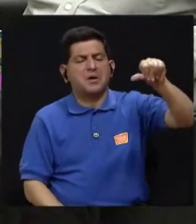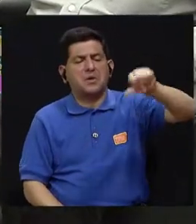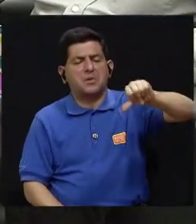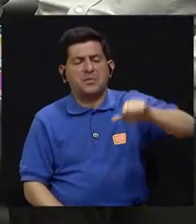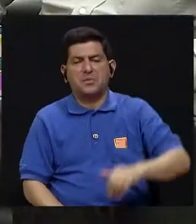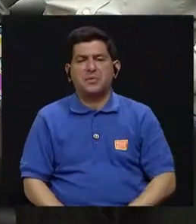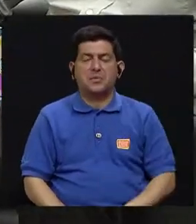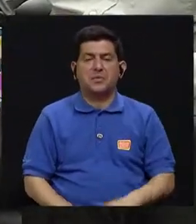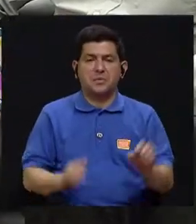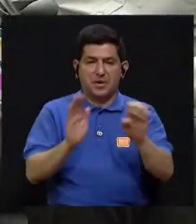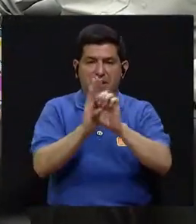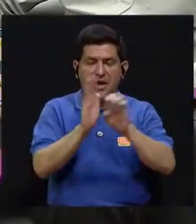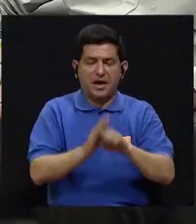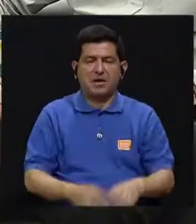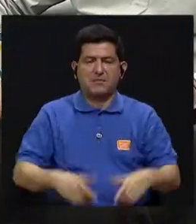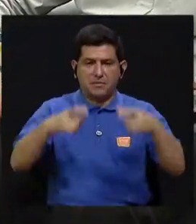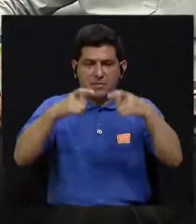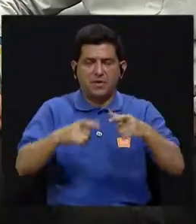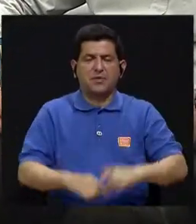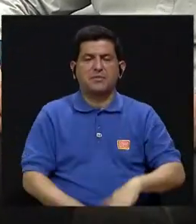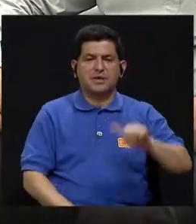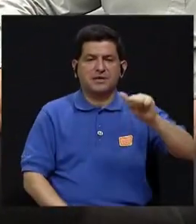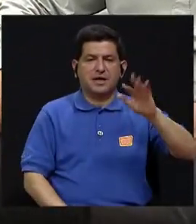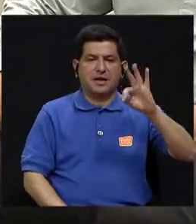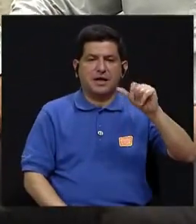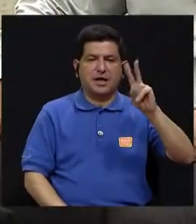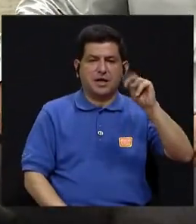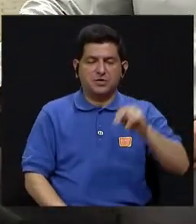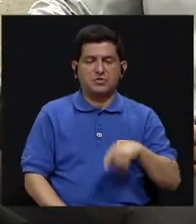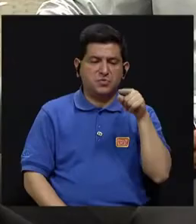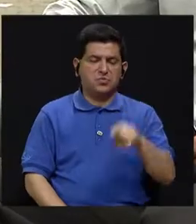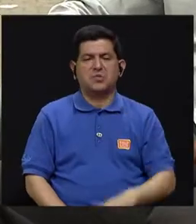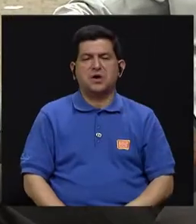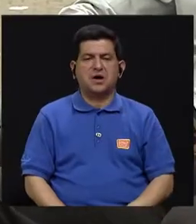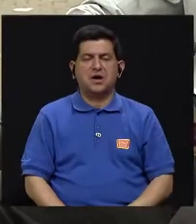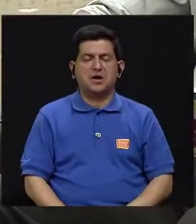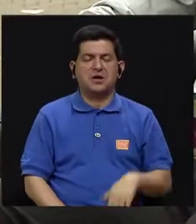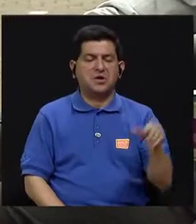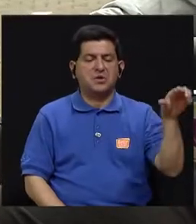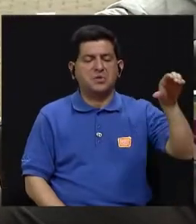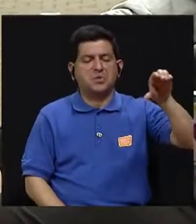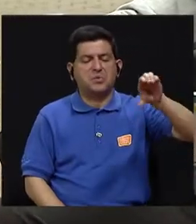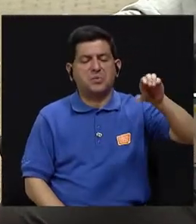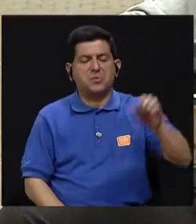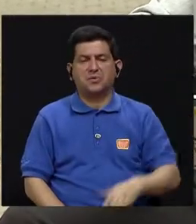las latas, de los atunes, por ejemplo, sobre el fregadero. Y